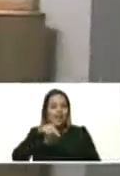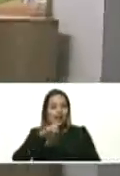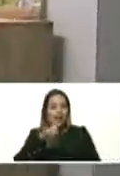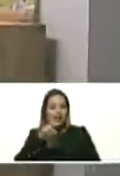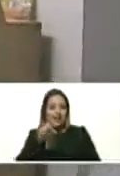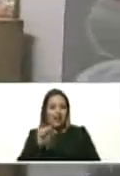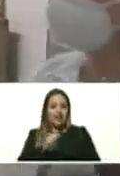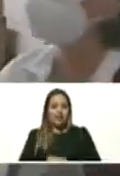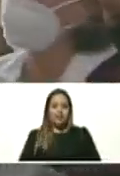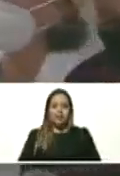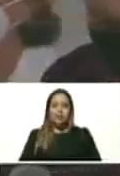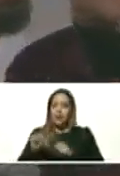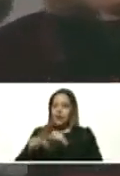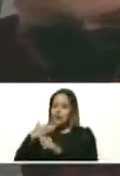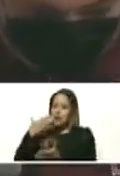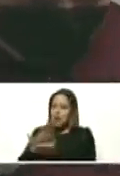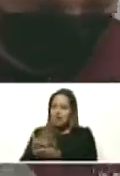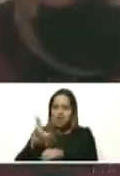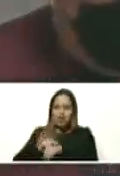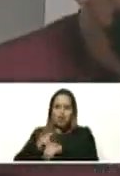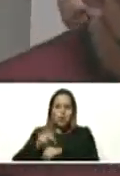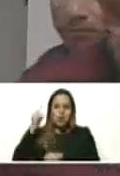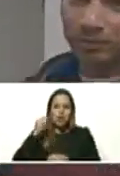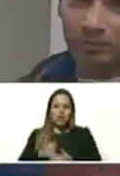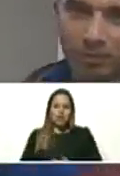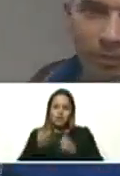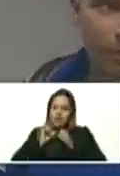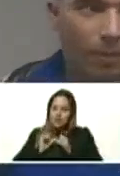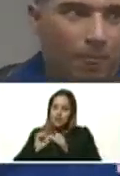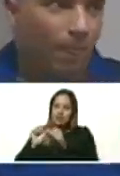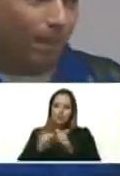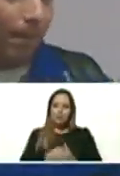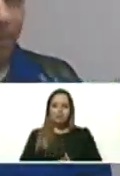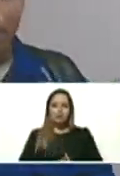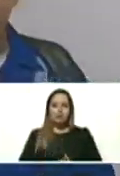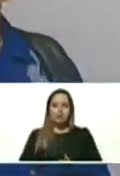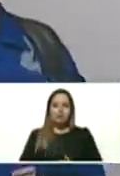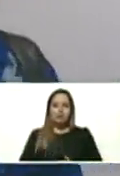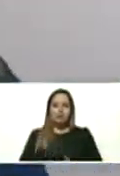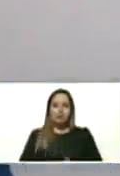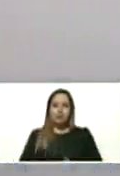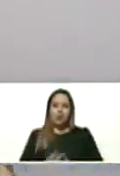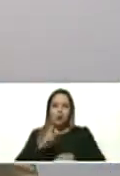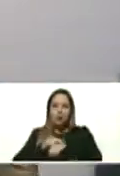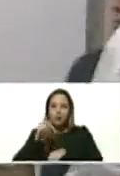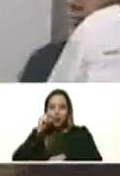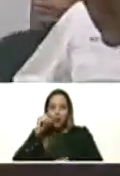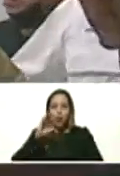Ah, bueno, gracias, doctor Urdaneta. Continuamos, doctor Oberto.